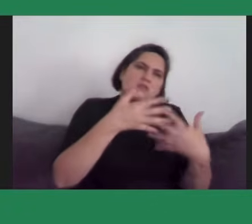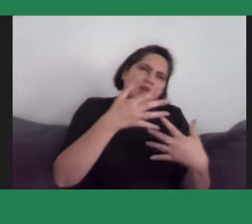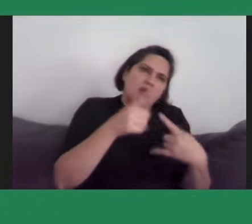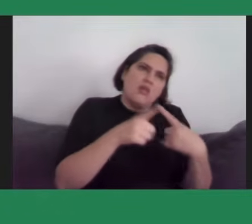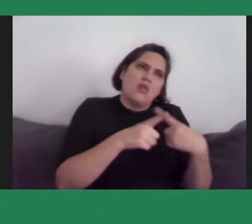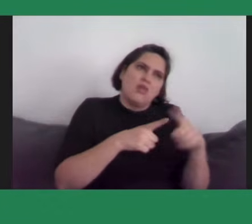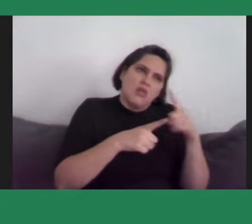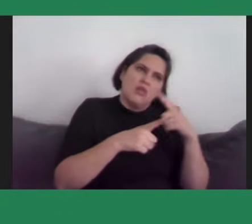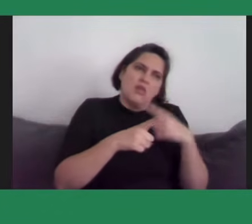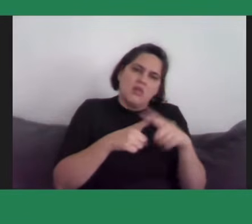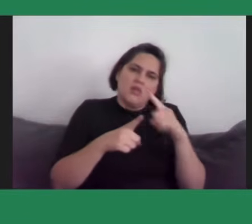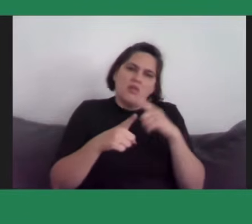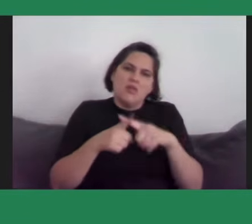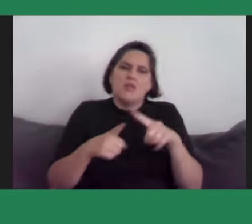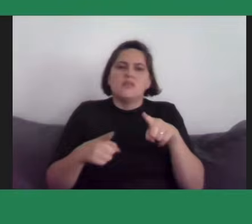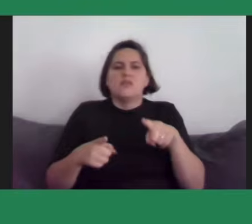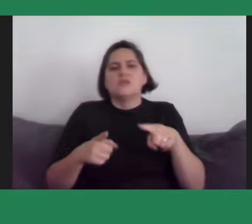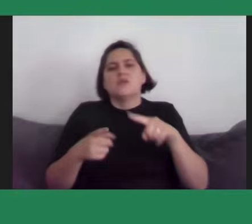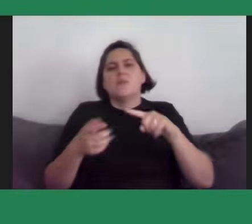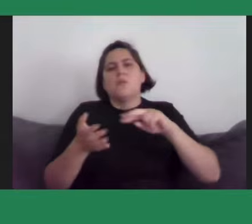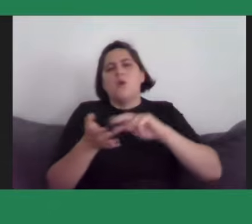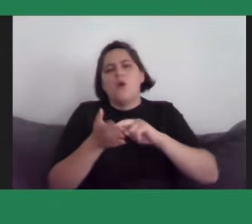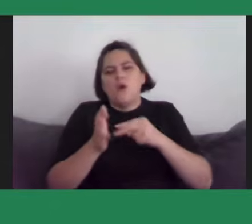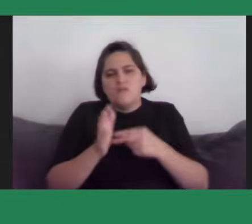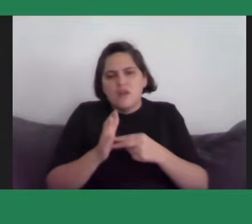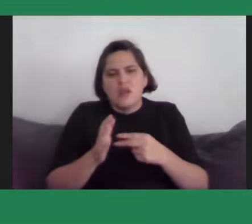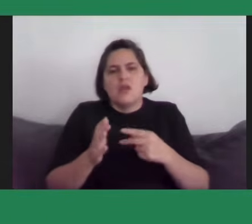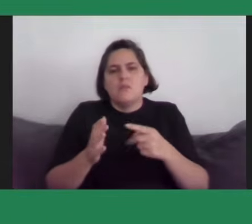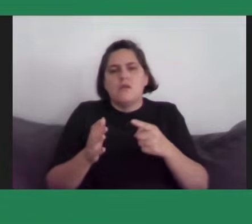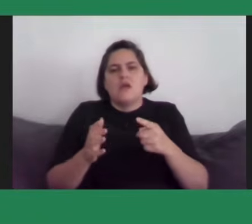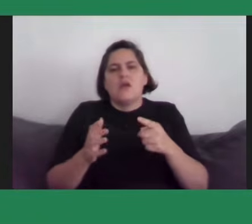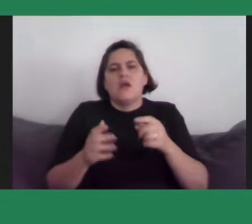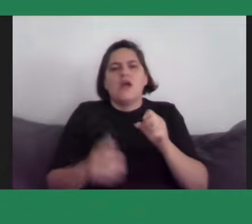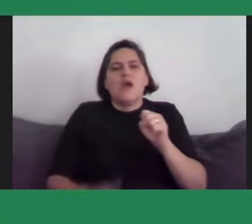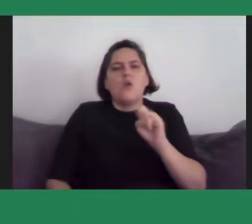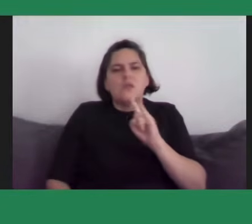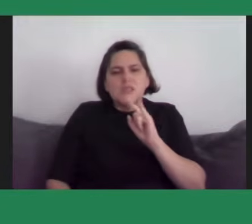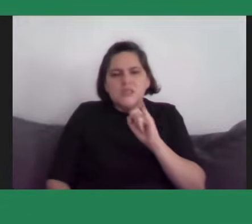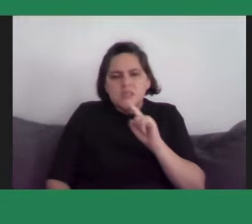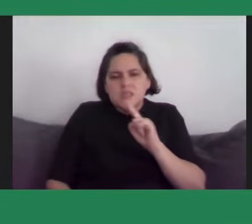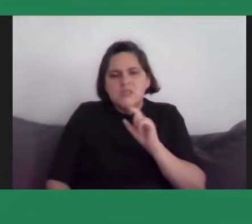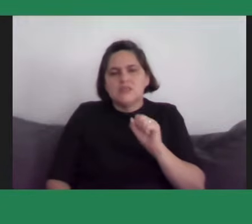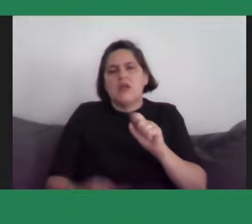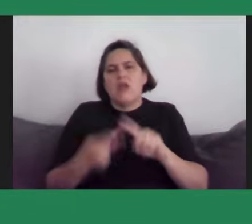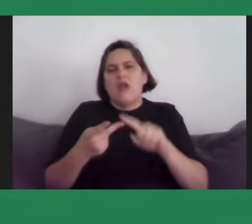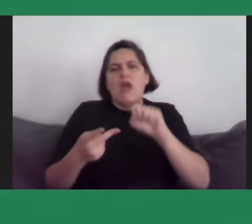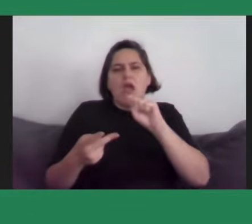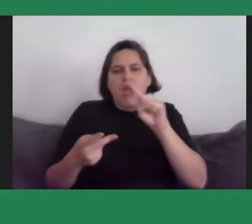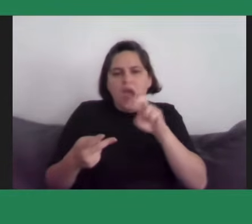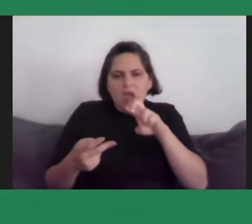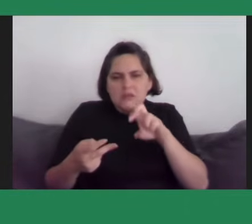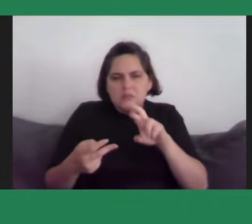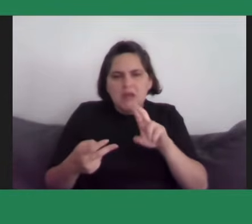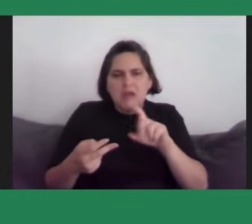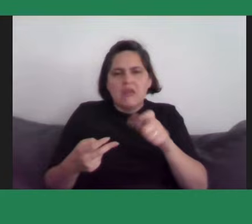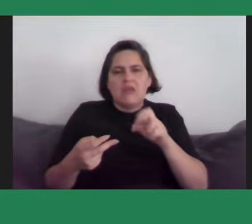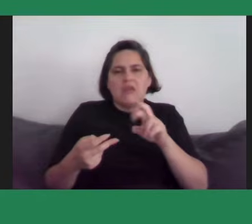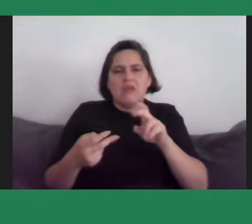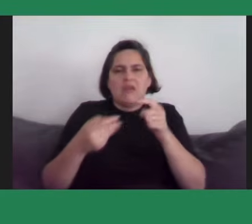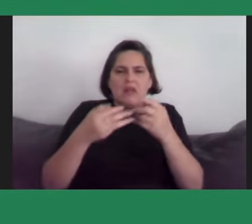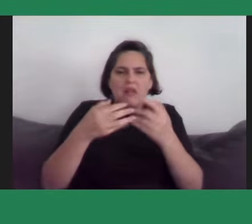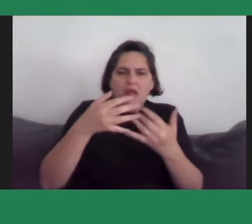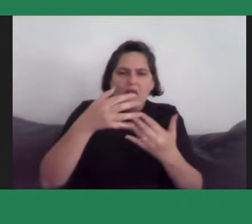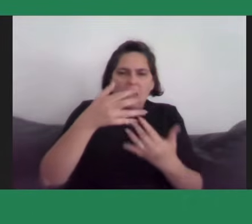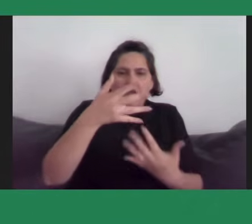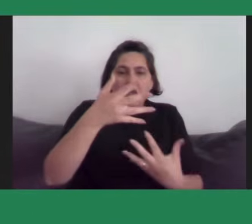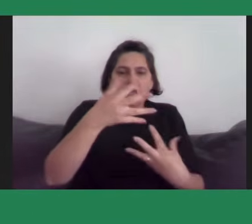desintegrativo infantil, el trastorno de Asperger. Todo eso desde el 2014 de la nueva clasificación de este manual